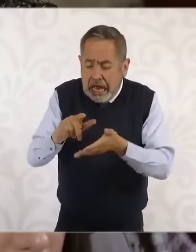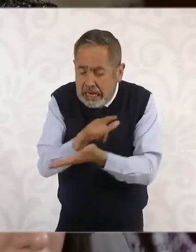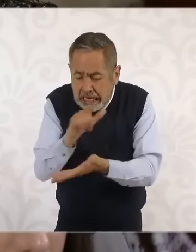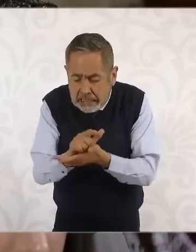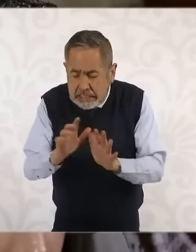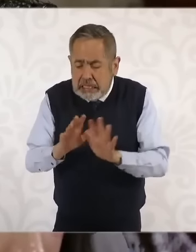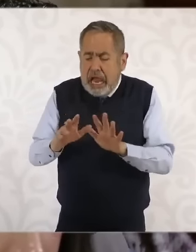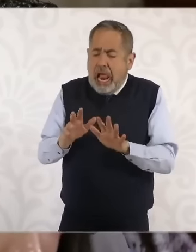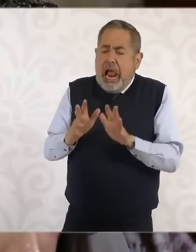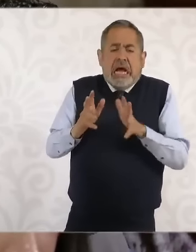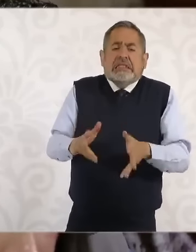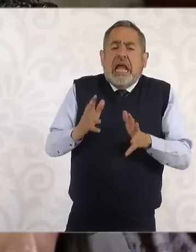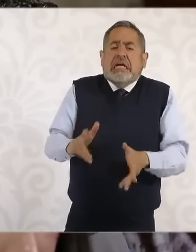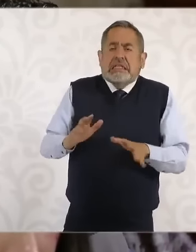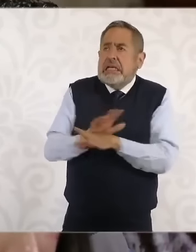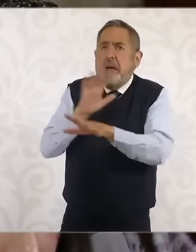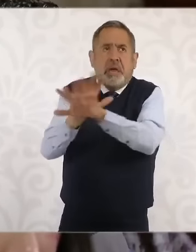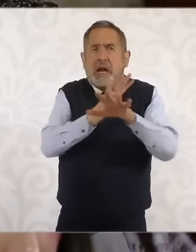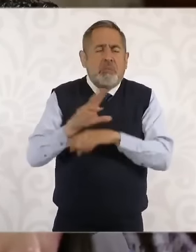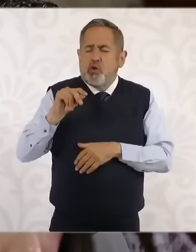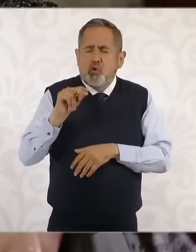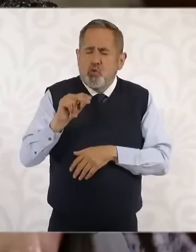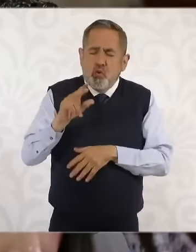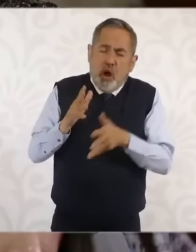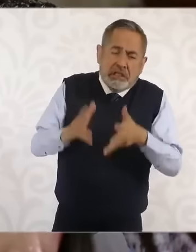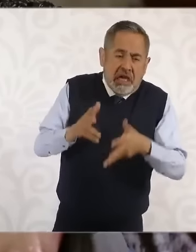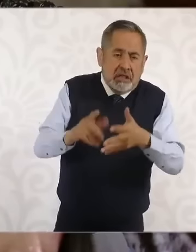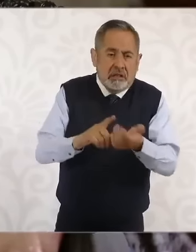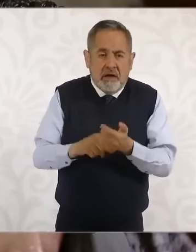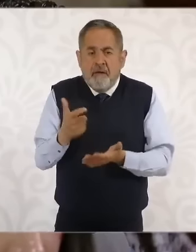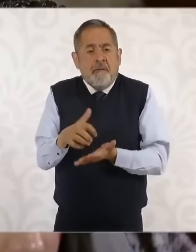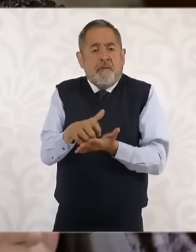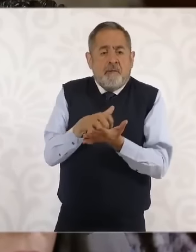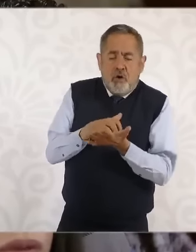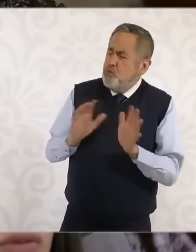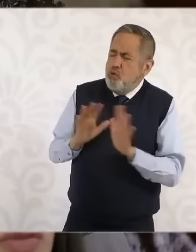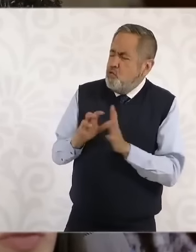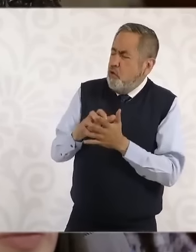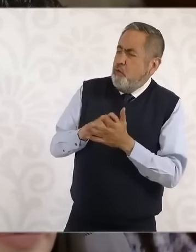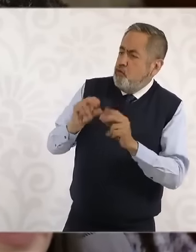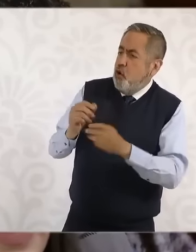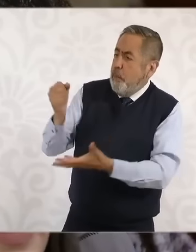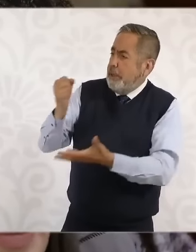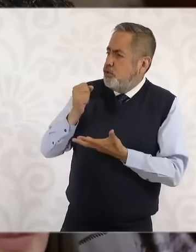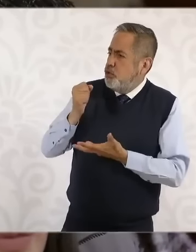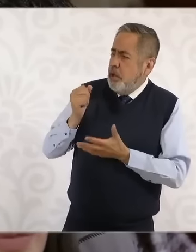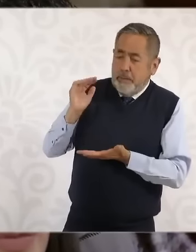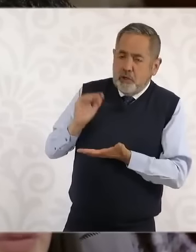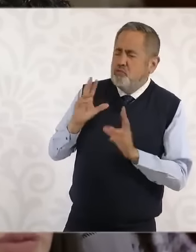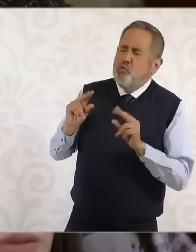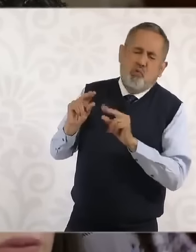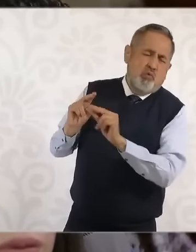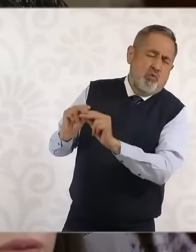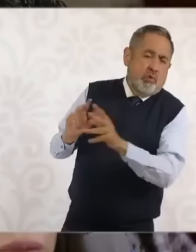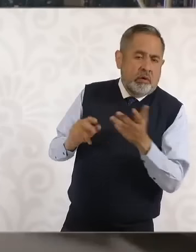absolutamente nada de la estructura, no tocan nada de temas de austeridad, no proponen ni siquiera